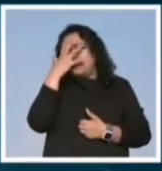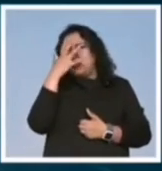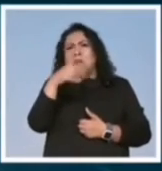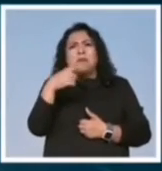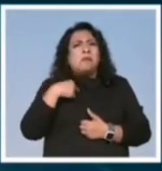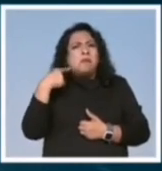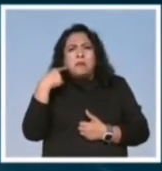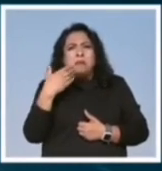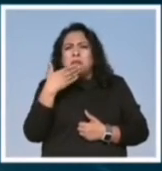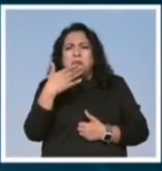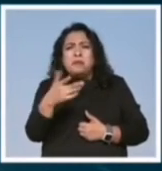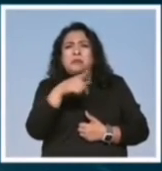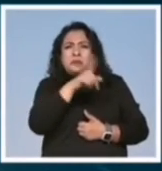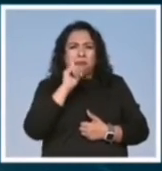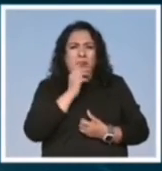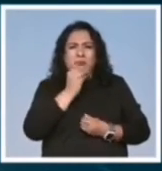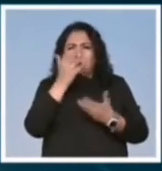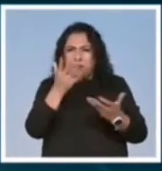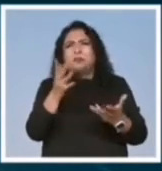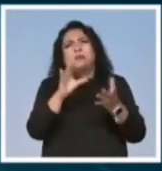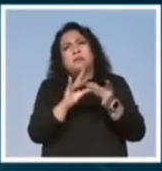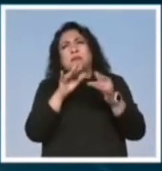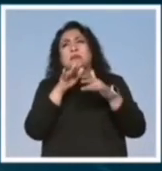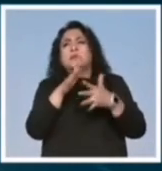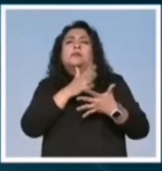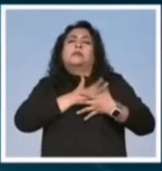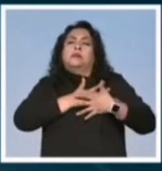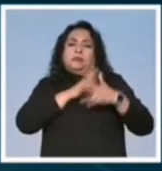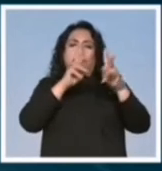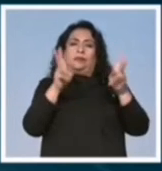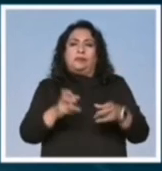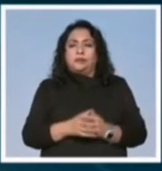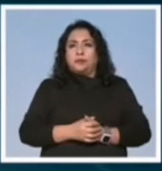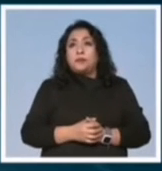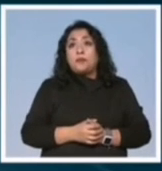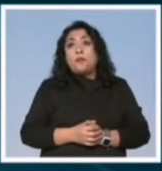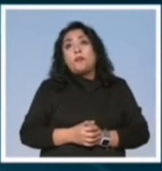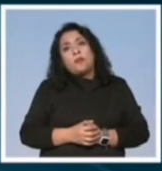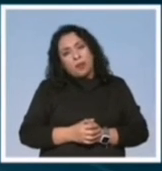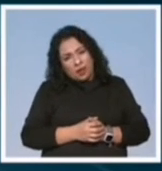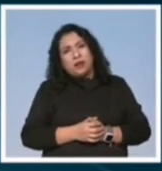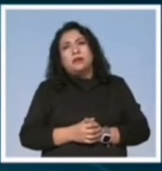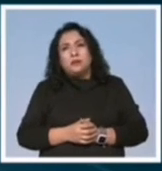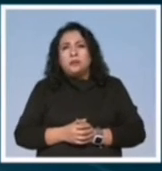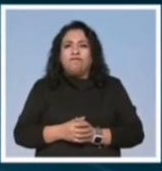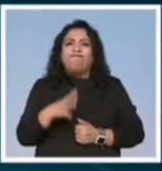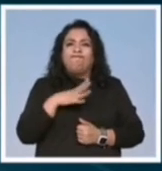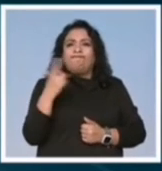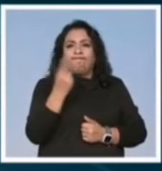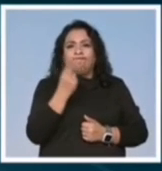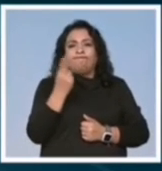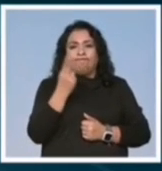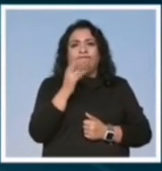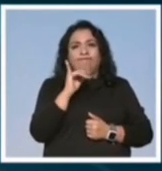del todo bien, la poeta no pudo dejar de hablar sobre el amor. Bueno, una necesidad